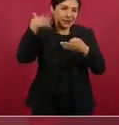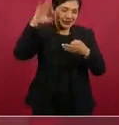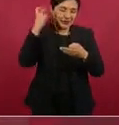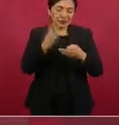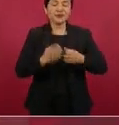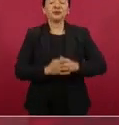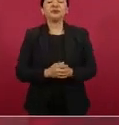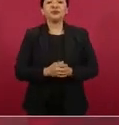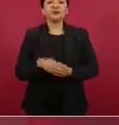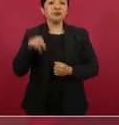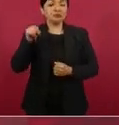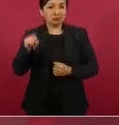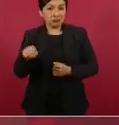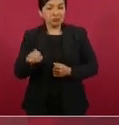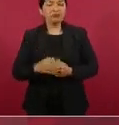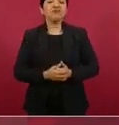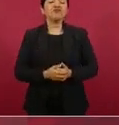se sometió